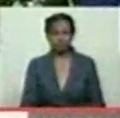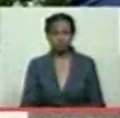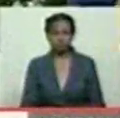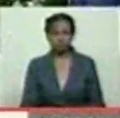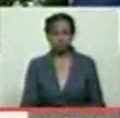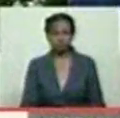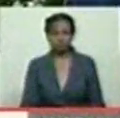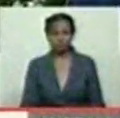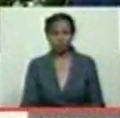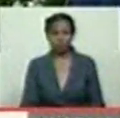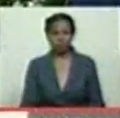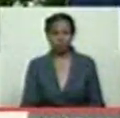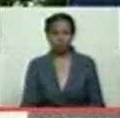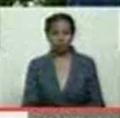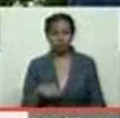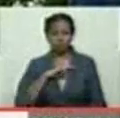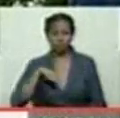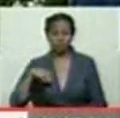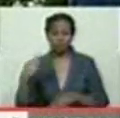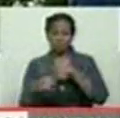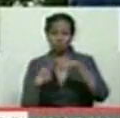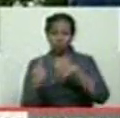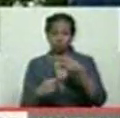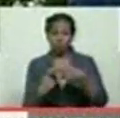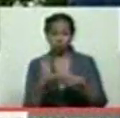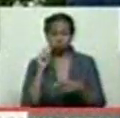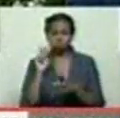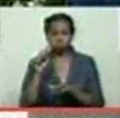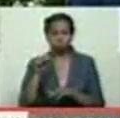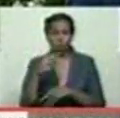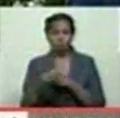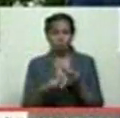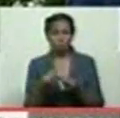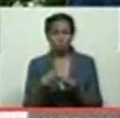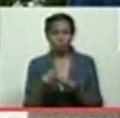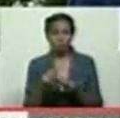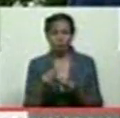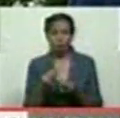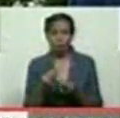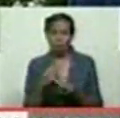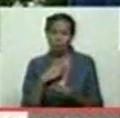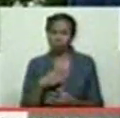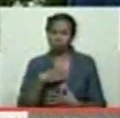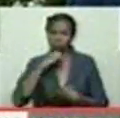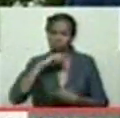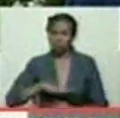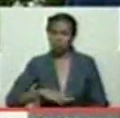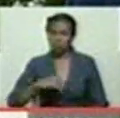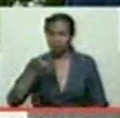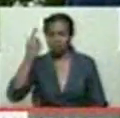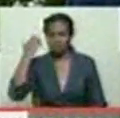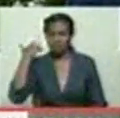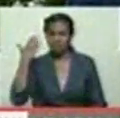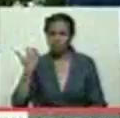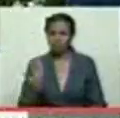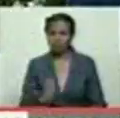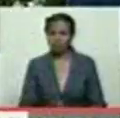nuestra revolución ha destacado su vocación histórica